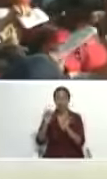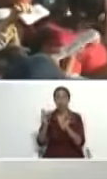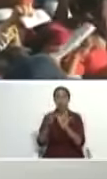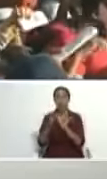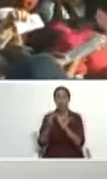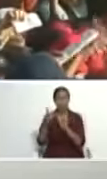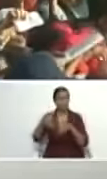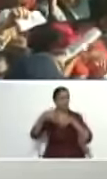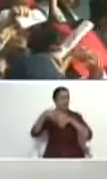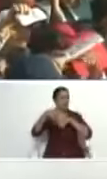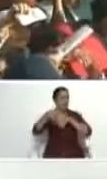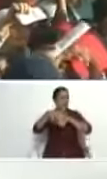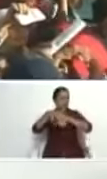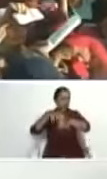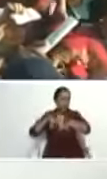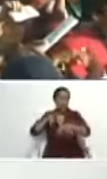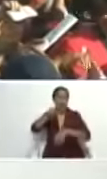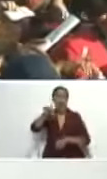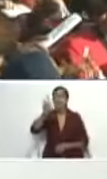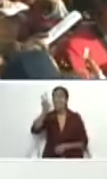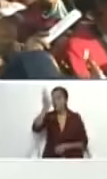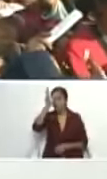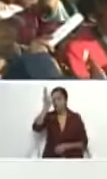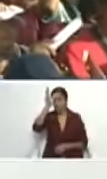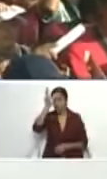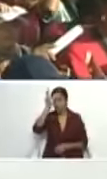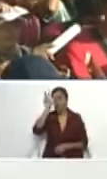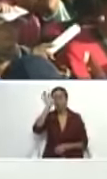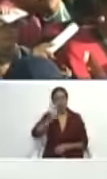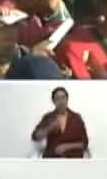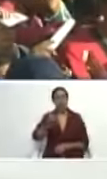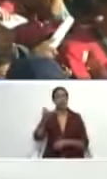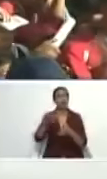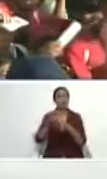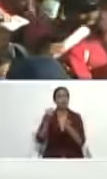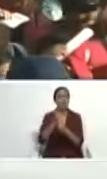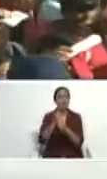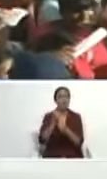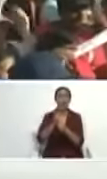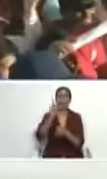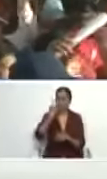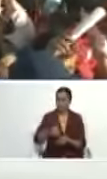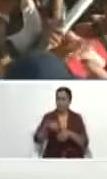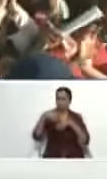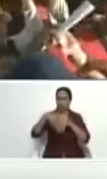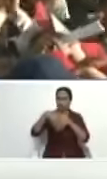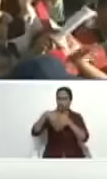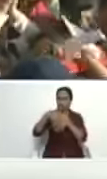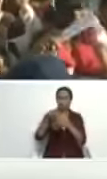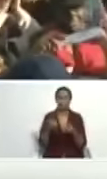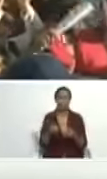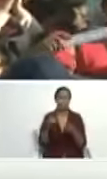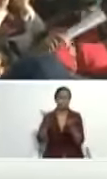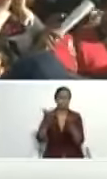Coro. Estado Falcón, la clase obrera se lanzó a las calles. ¡Adelante, Coro!